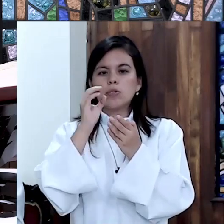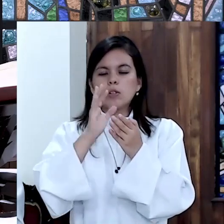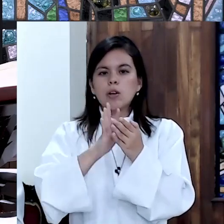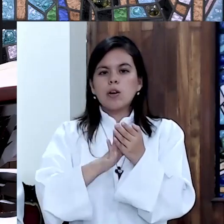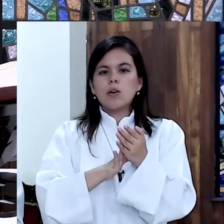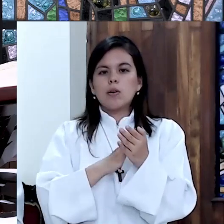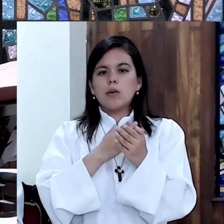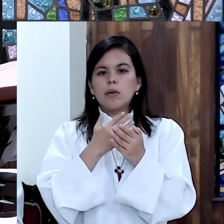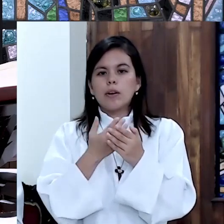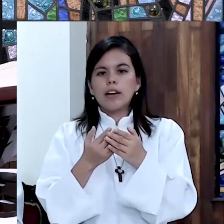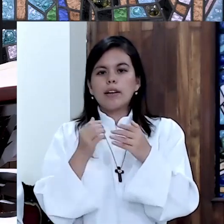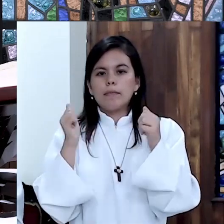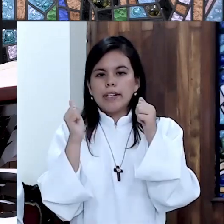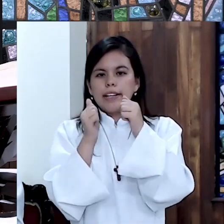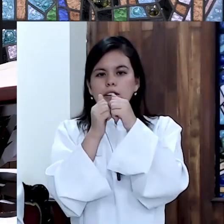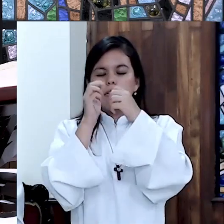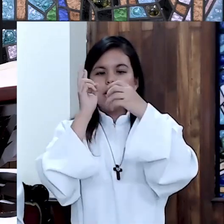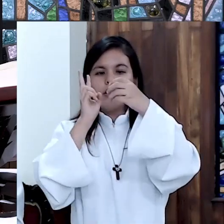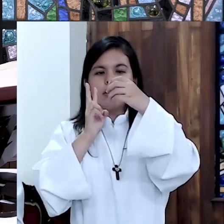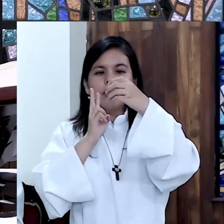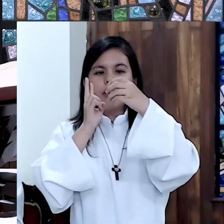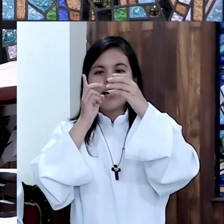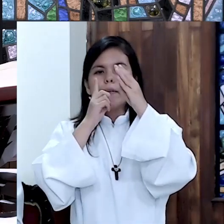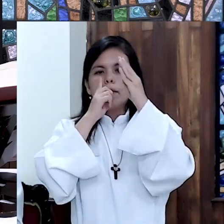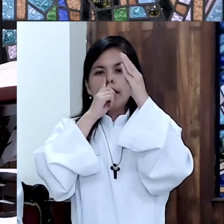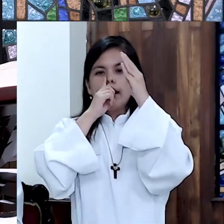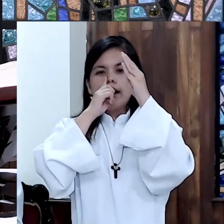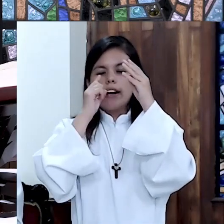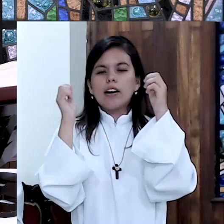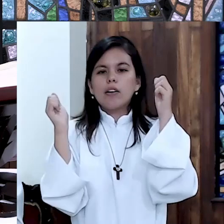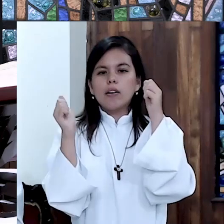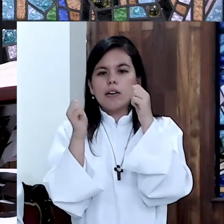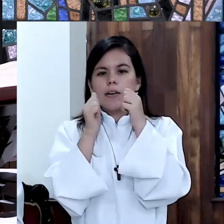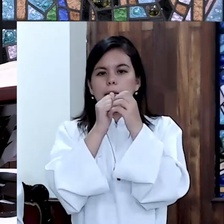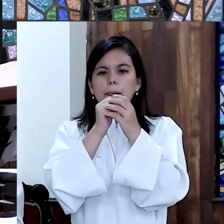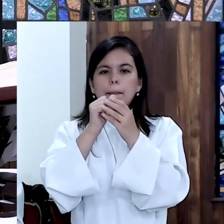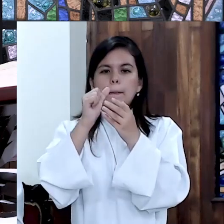recibimos con el vino y con el